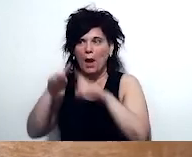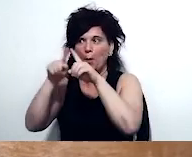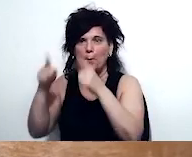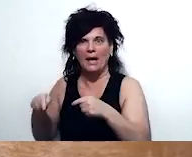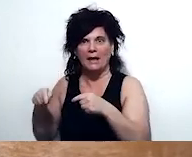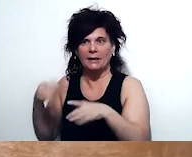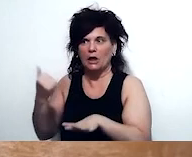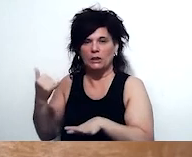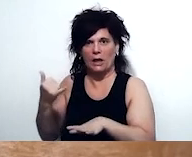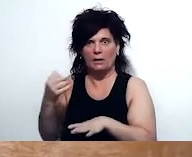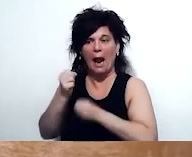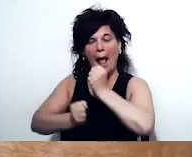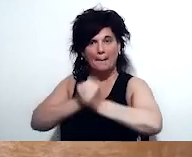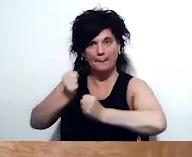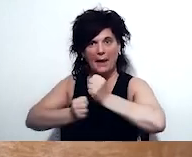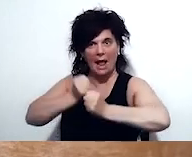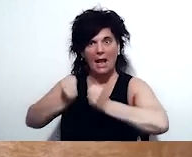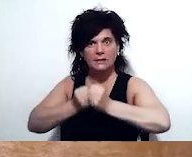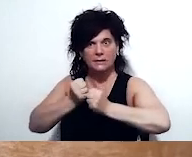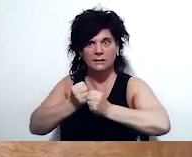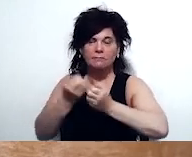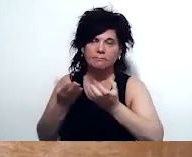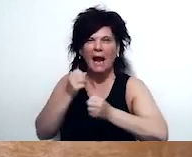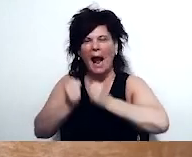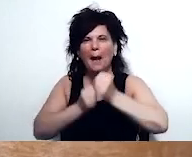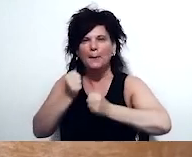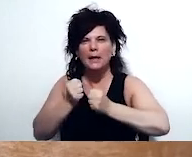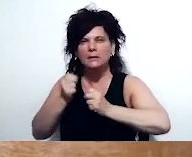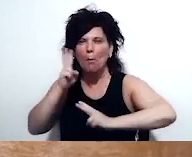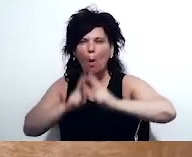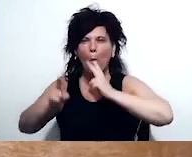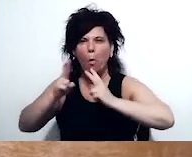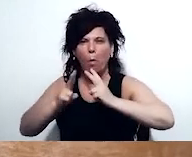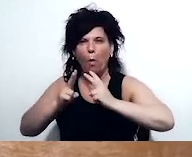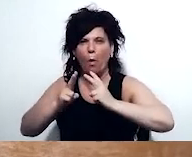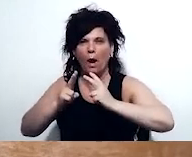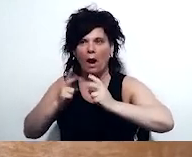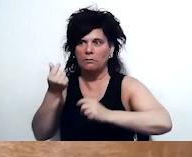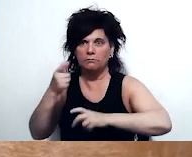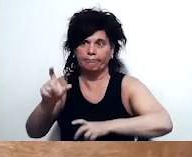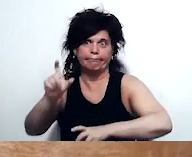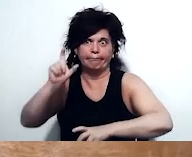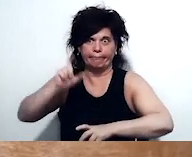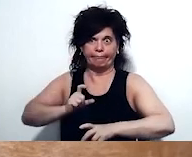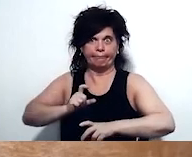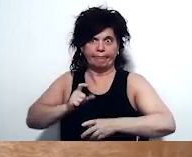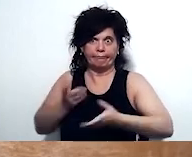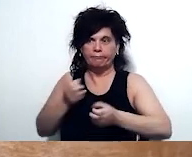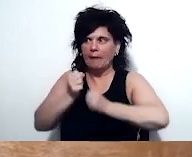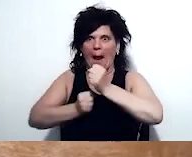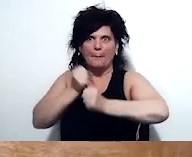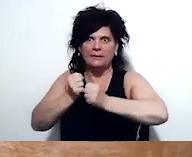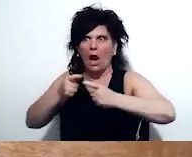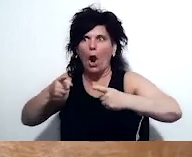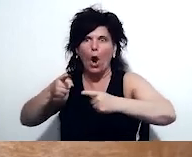y de ministerios. Las empresas, si bien una empresa busca rentabilidad, porque esta es la finalidad de una empresa no puede vivir